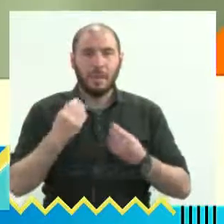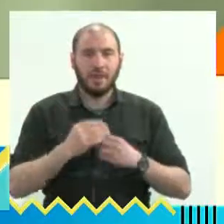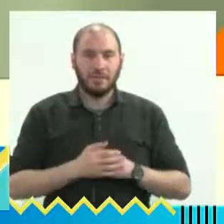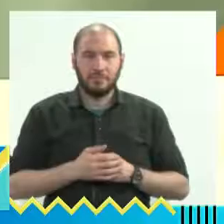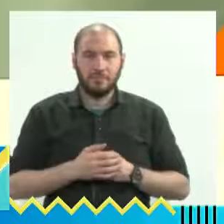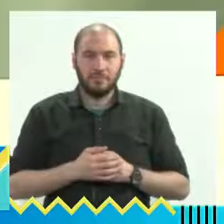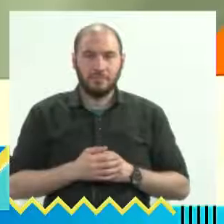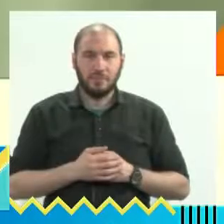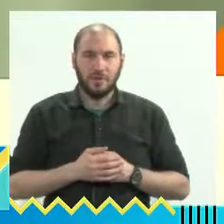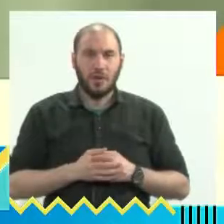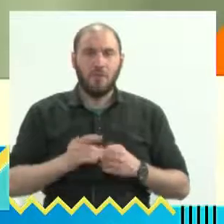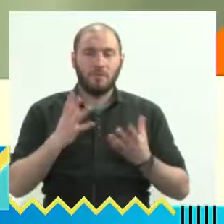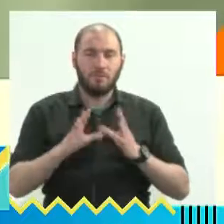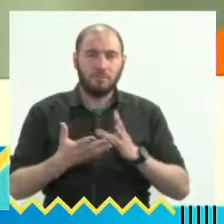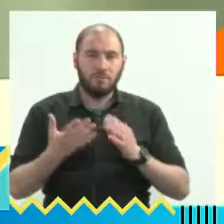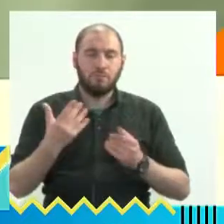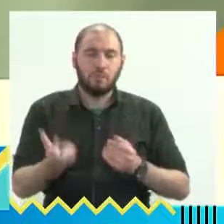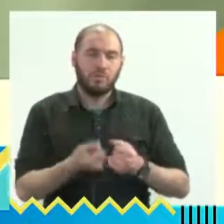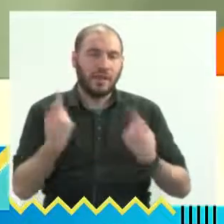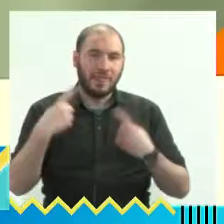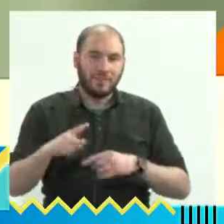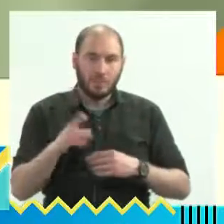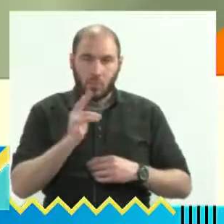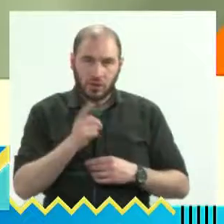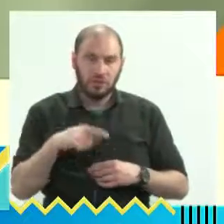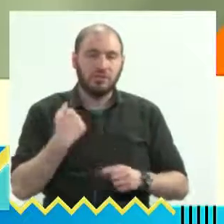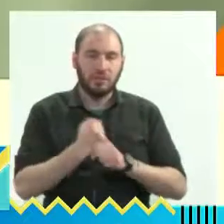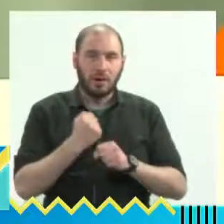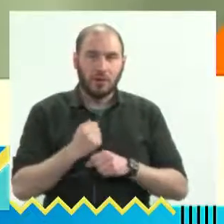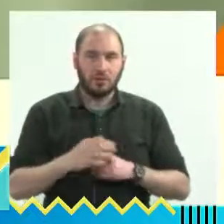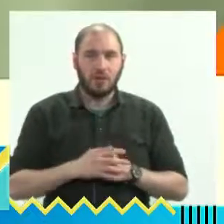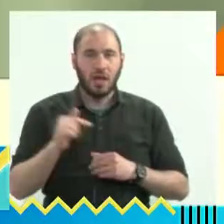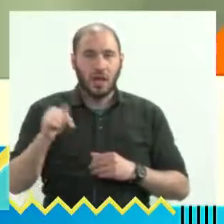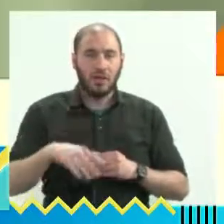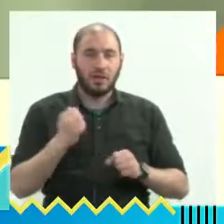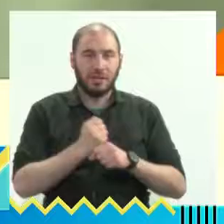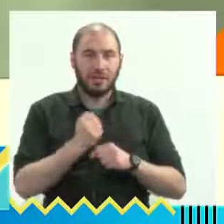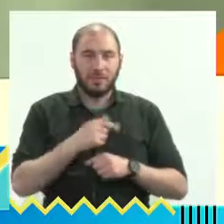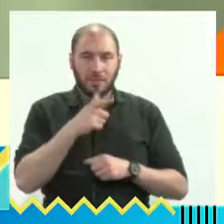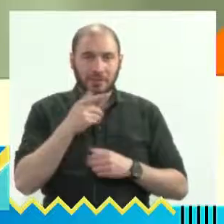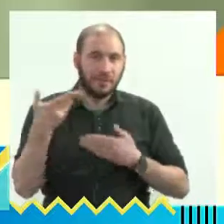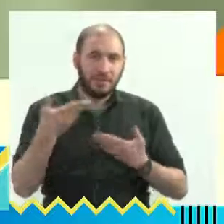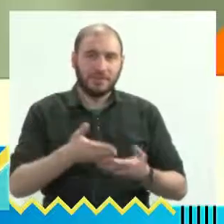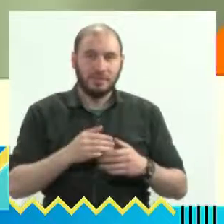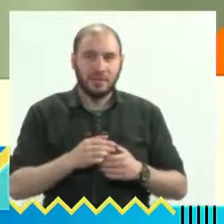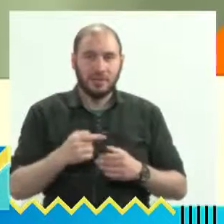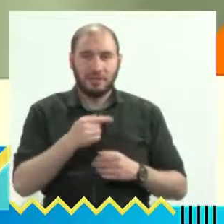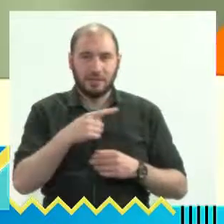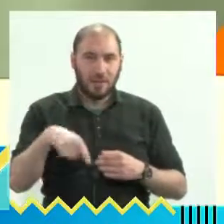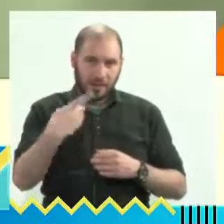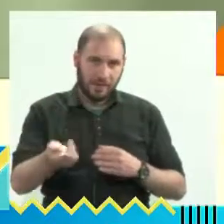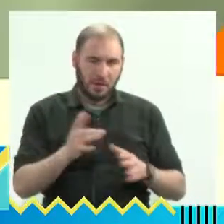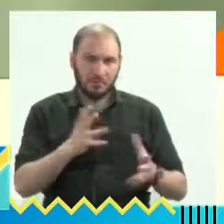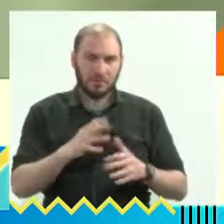tipo de posibilidades para las mujeres. En esto yo estoy trabajando puntualmente en este momento, creo que lo vamos a presentar esta semana o la que